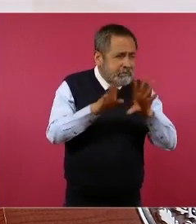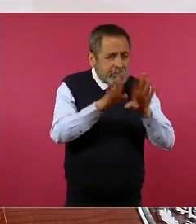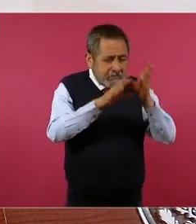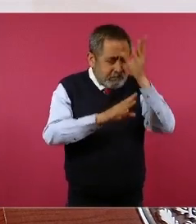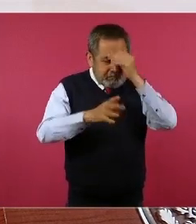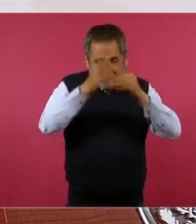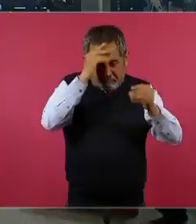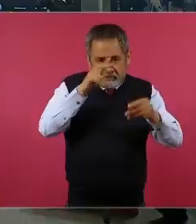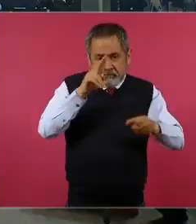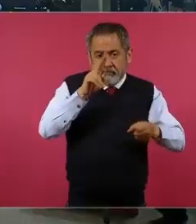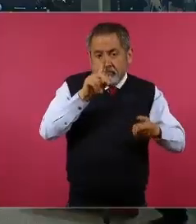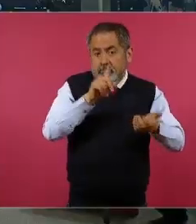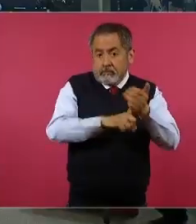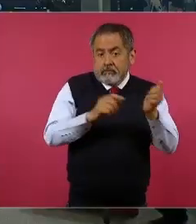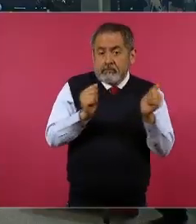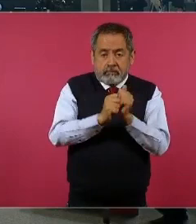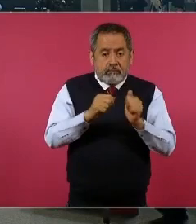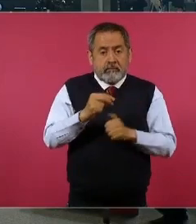en el Comando Norte